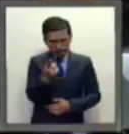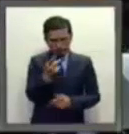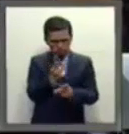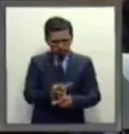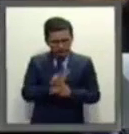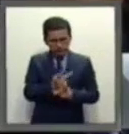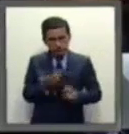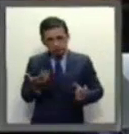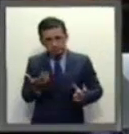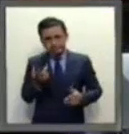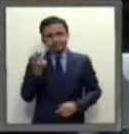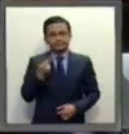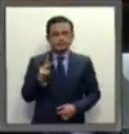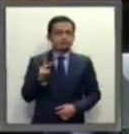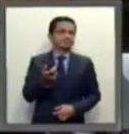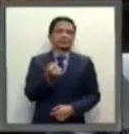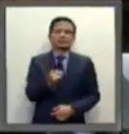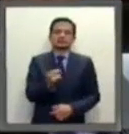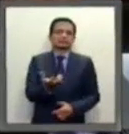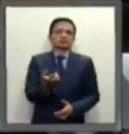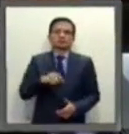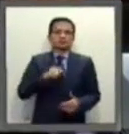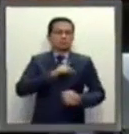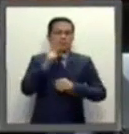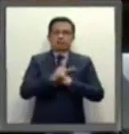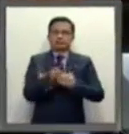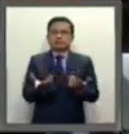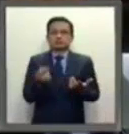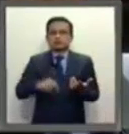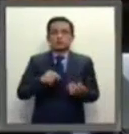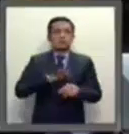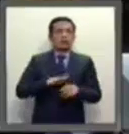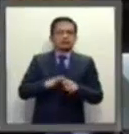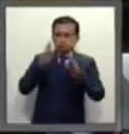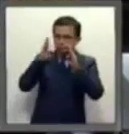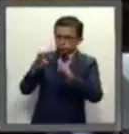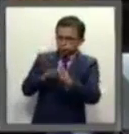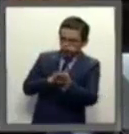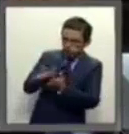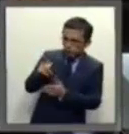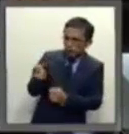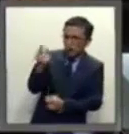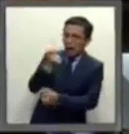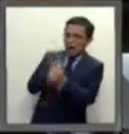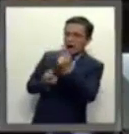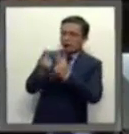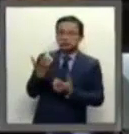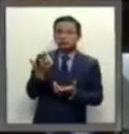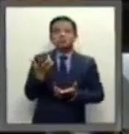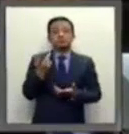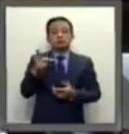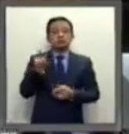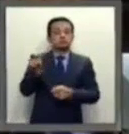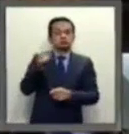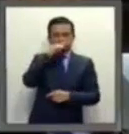tolerancia, pero esta es la forma en que se construye un país en el cual se privilegia a unos cuantos y se acredita